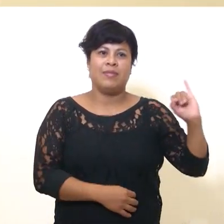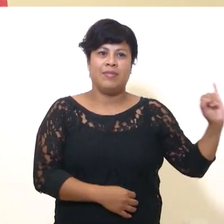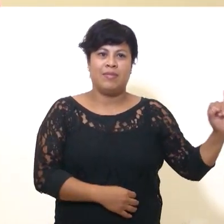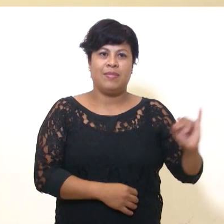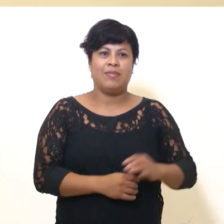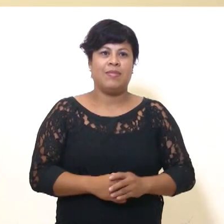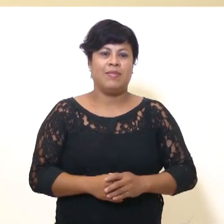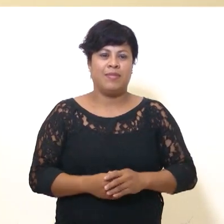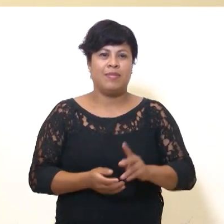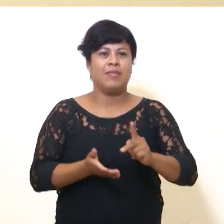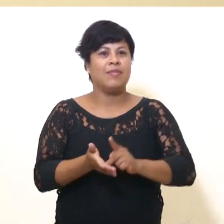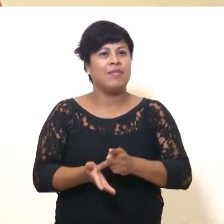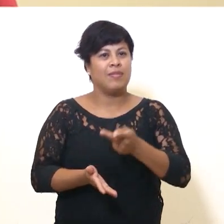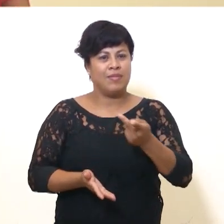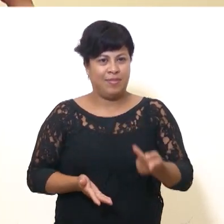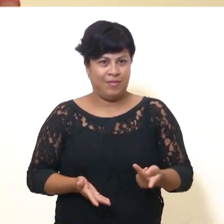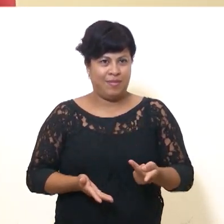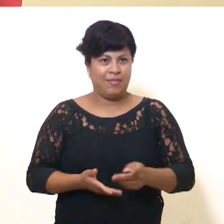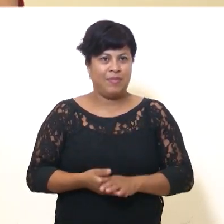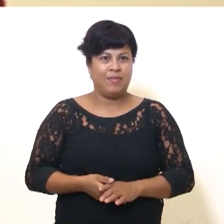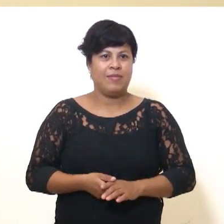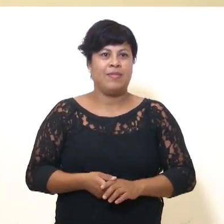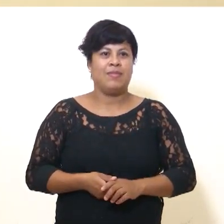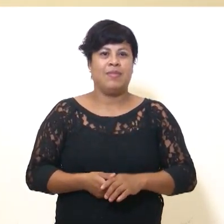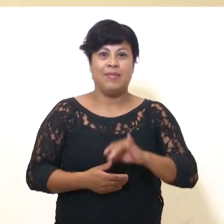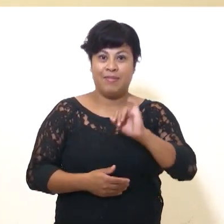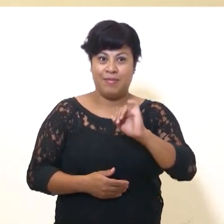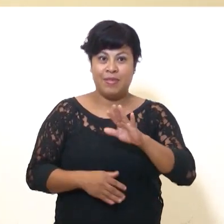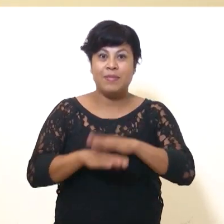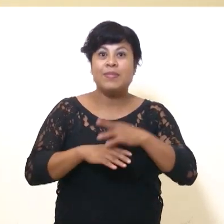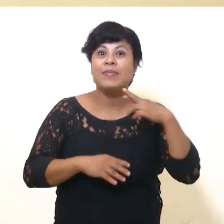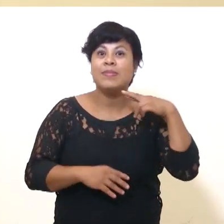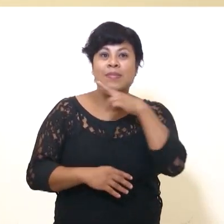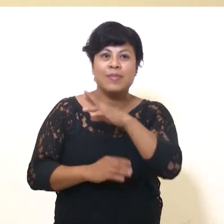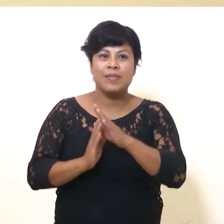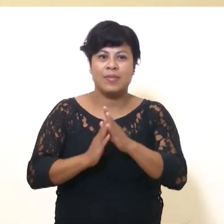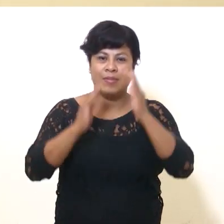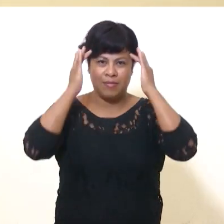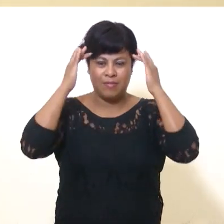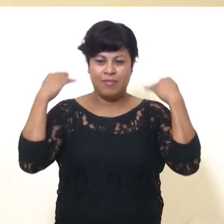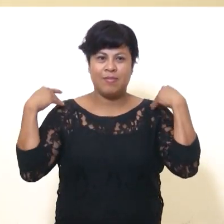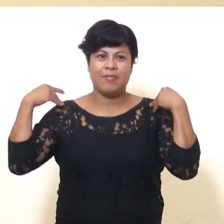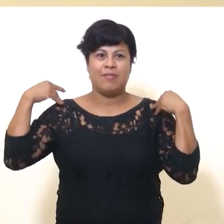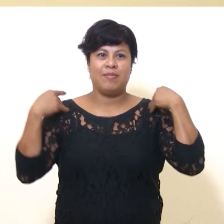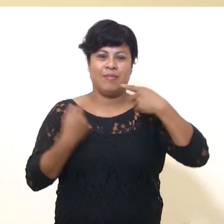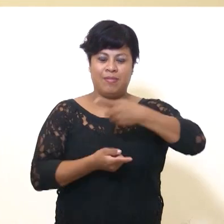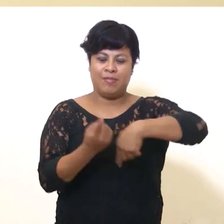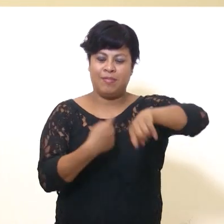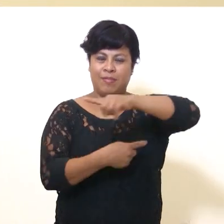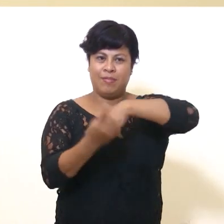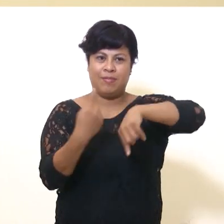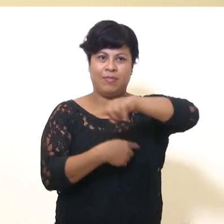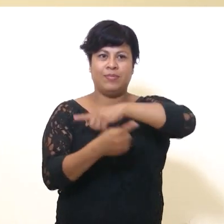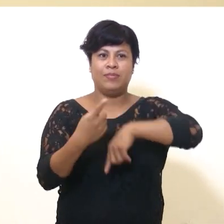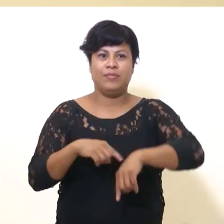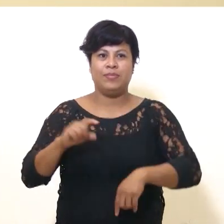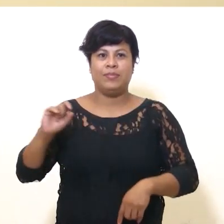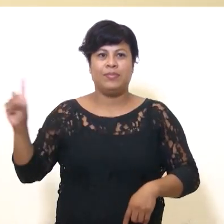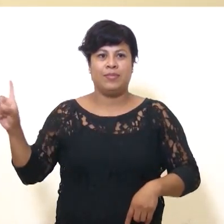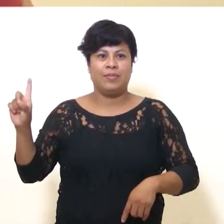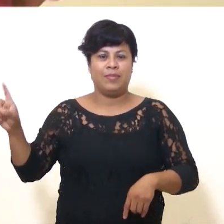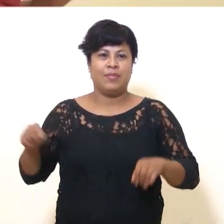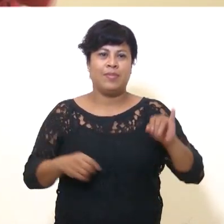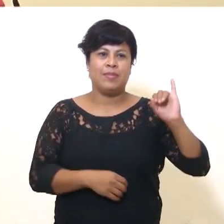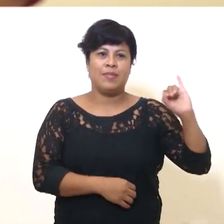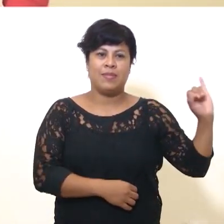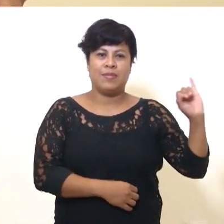ya. Salto a la derecha, salto a la izquierda y vuelve a comenzar. Oh, sí. Más rápido. Toca tu cabeza, sacude los hombros y